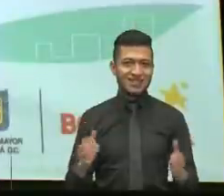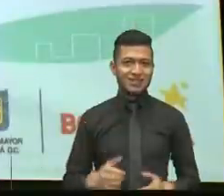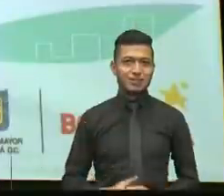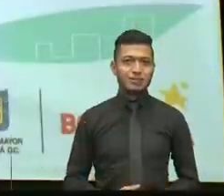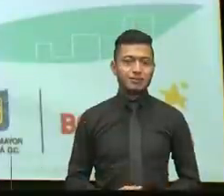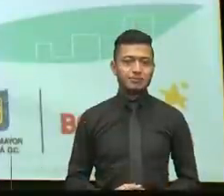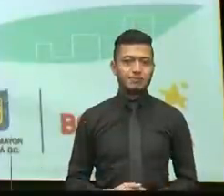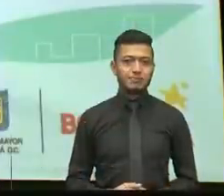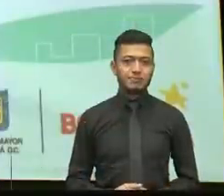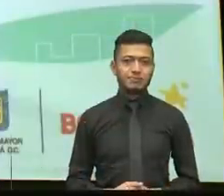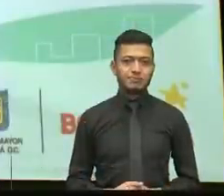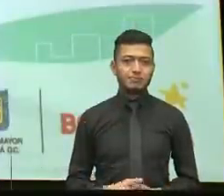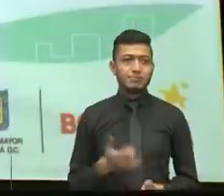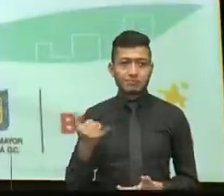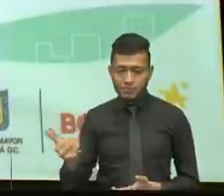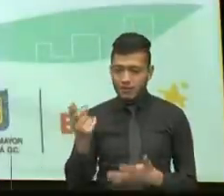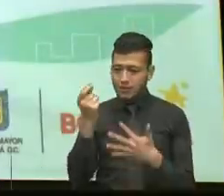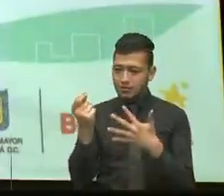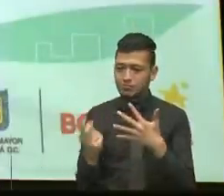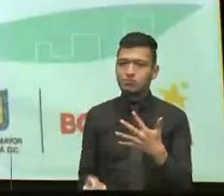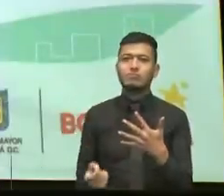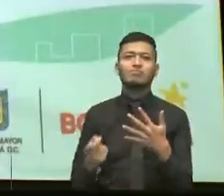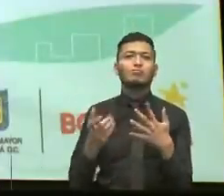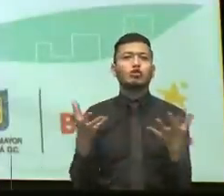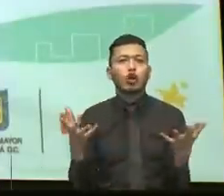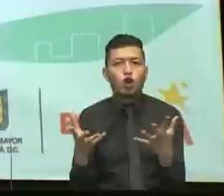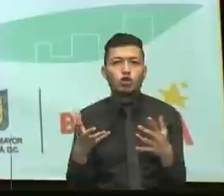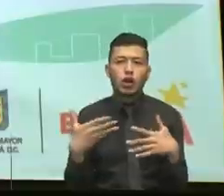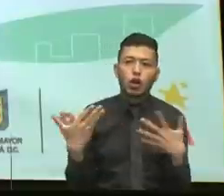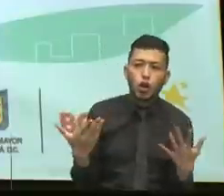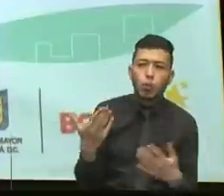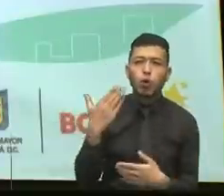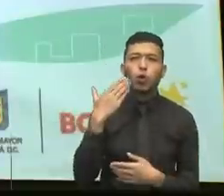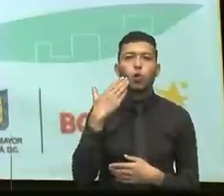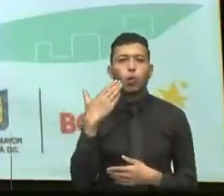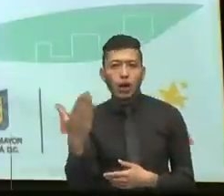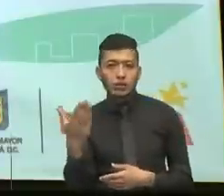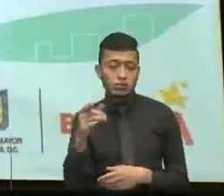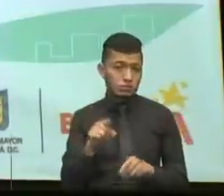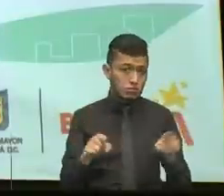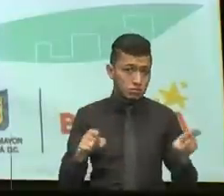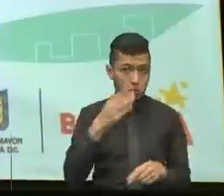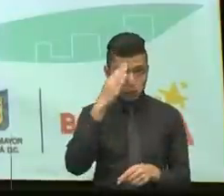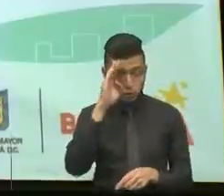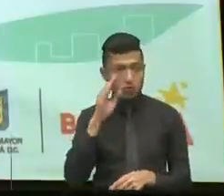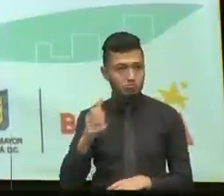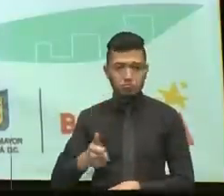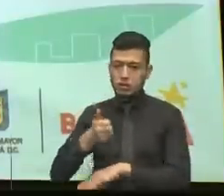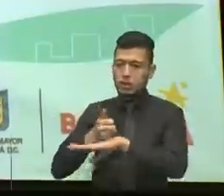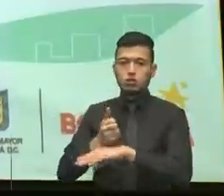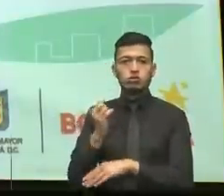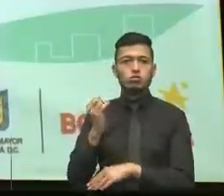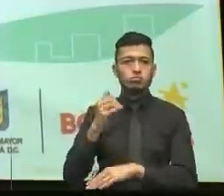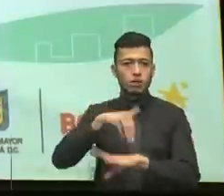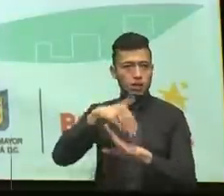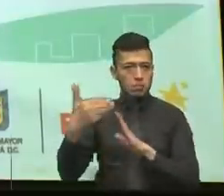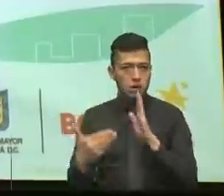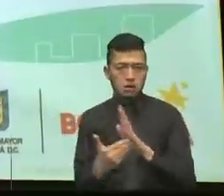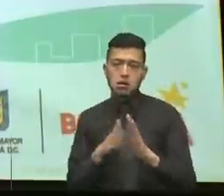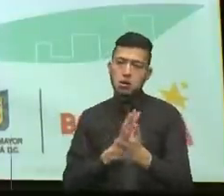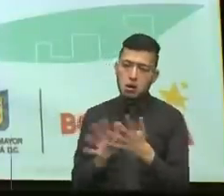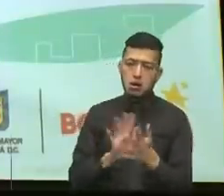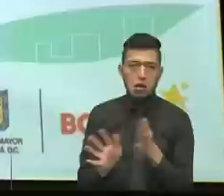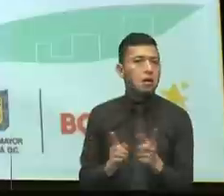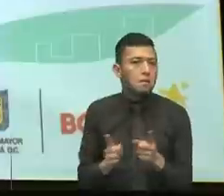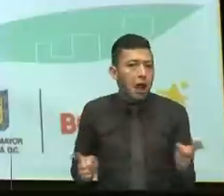¿No? Está detallado día a día, en dónde, cuándo, cómo, etcétera. Ahora si tienen dudas, por supuesto nuestro director del IDEPAC les puede contar, ¿no?